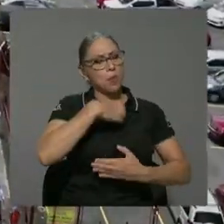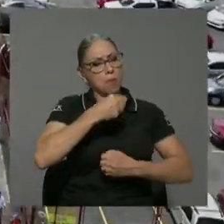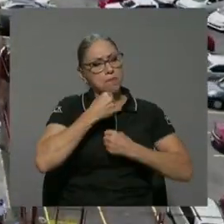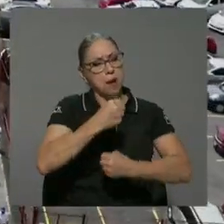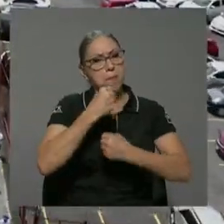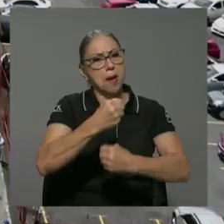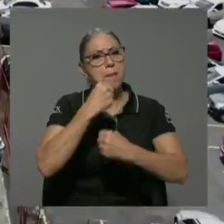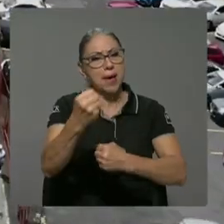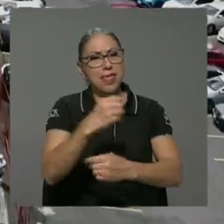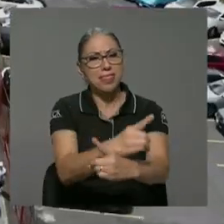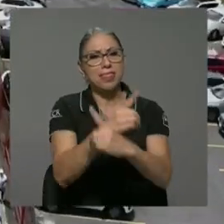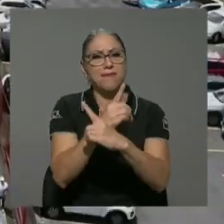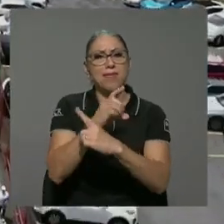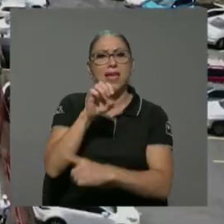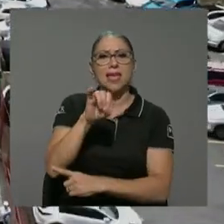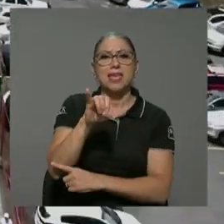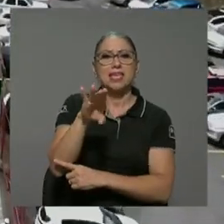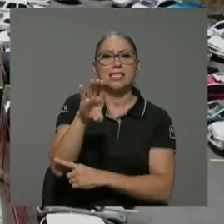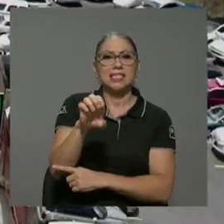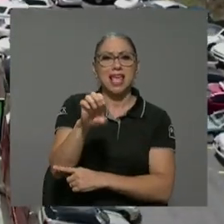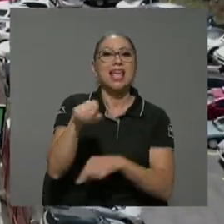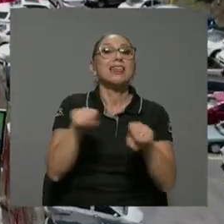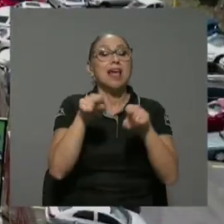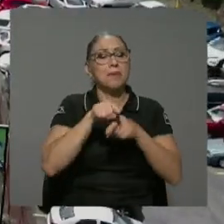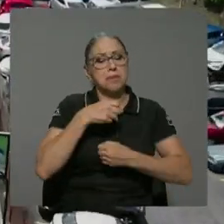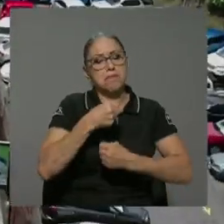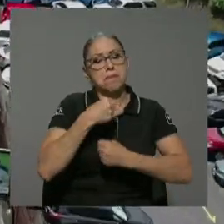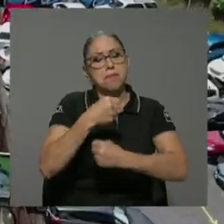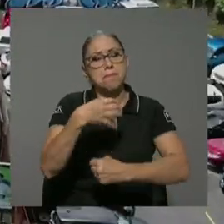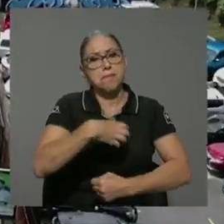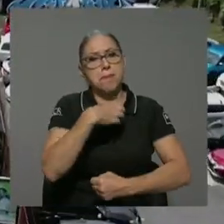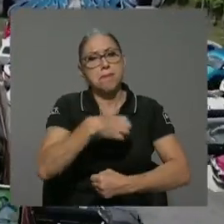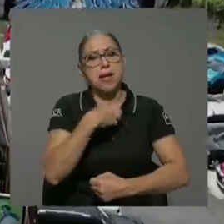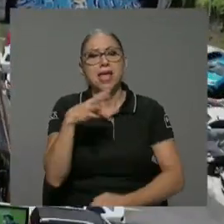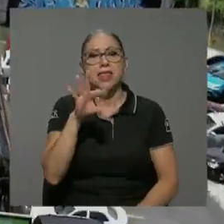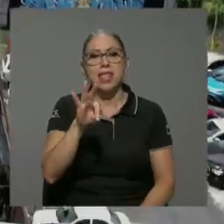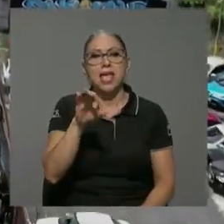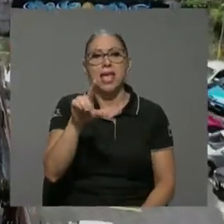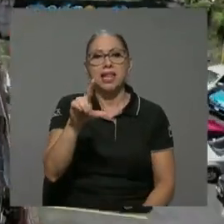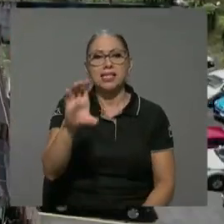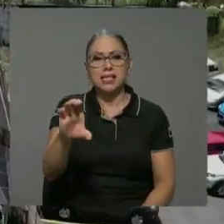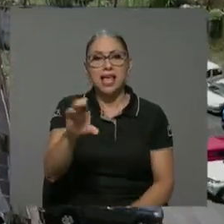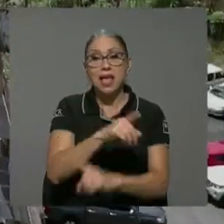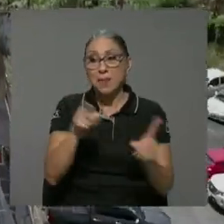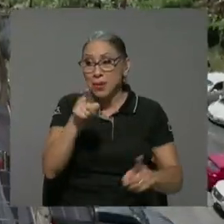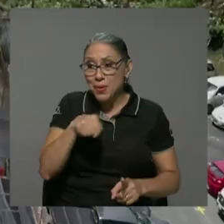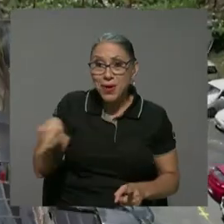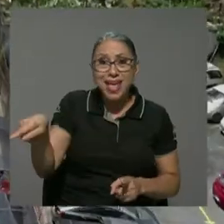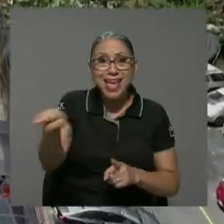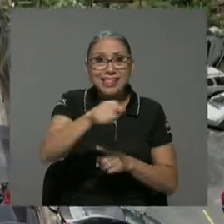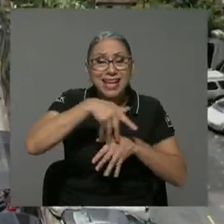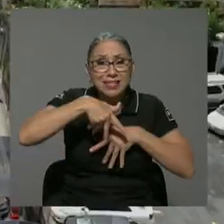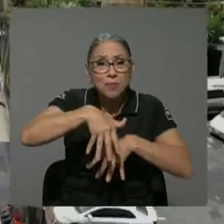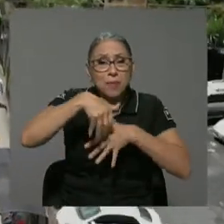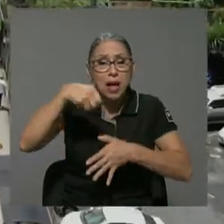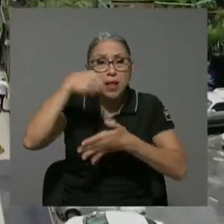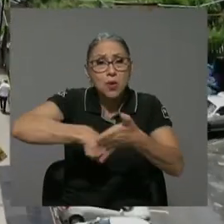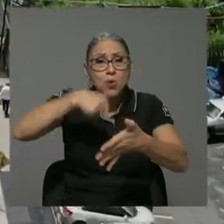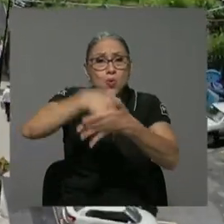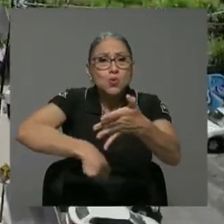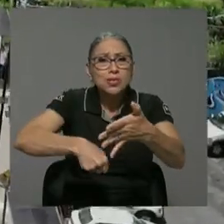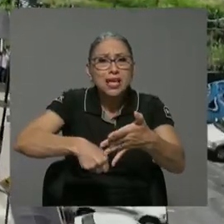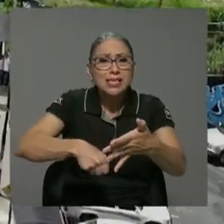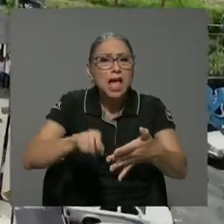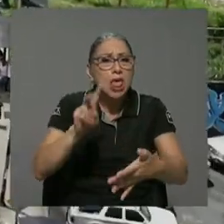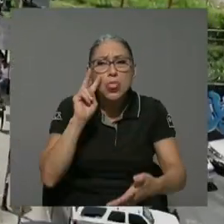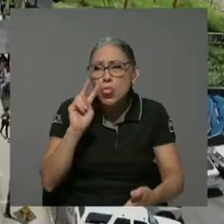hizo con el TLC, etcétera. Pero esas luchas no se están tomando como para aprenderlas